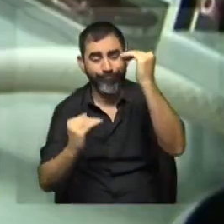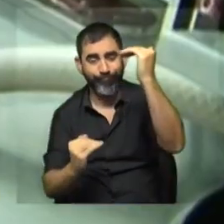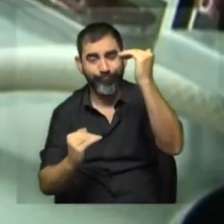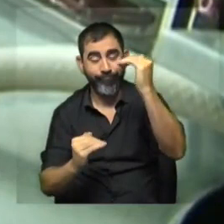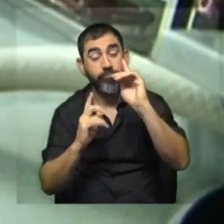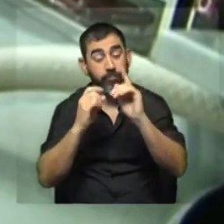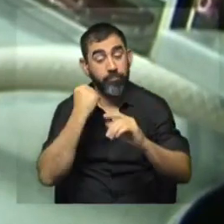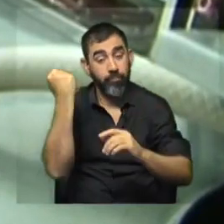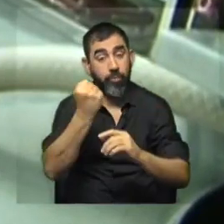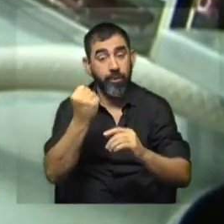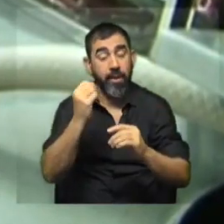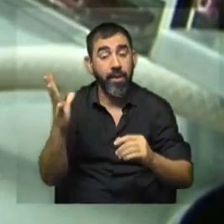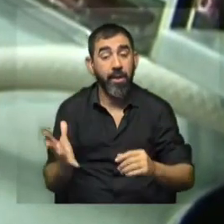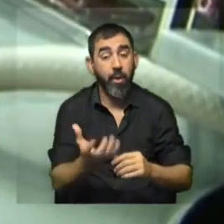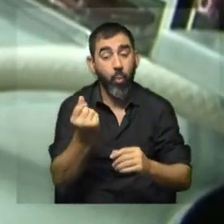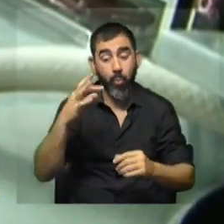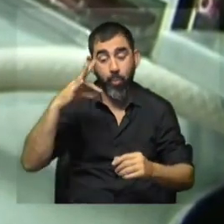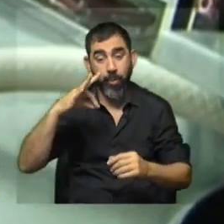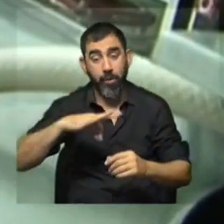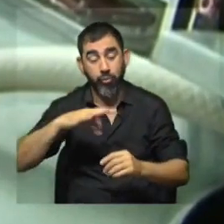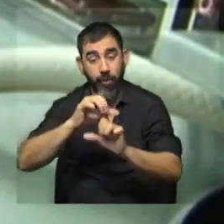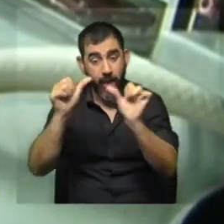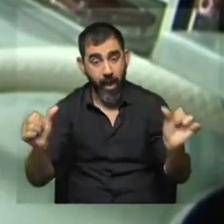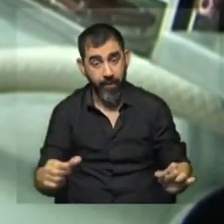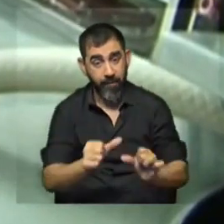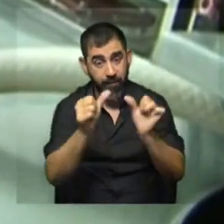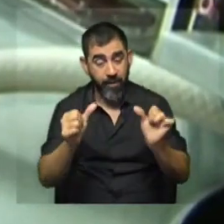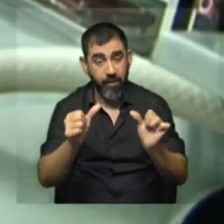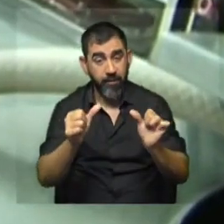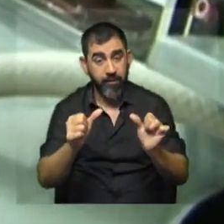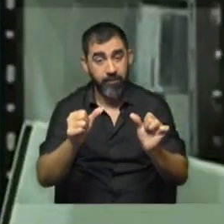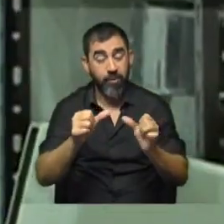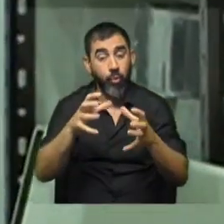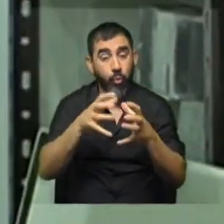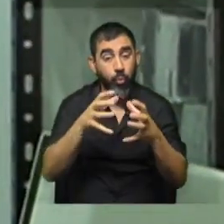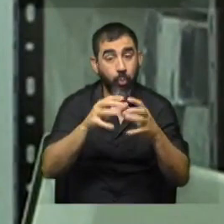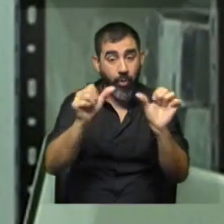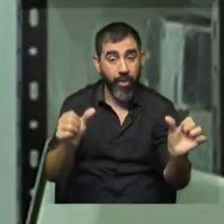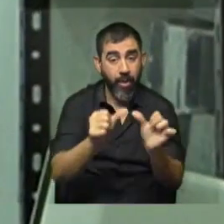también importante en la recuperación entre sectores de actividad a la interna de los sectores de